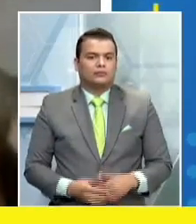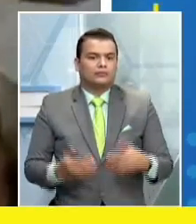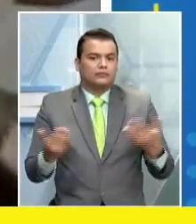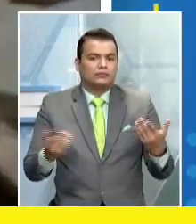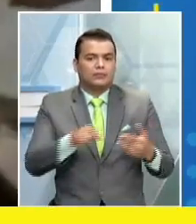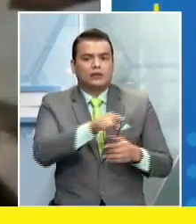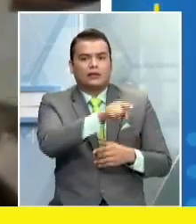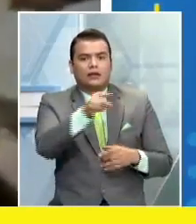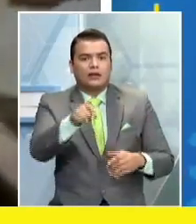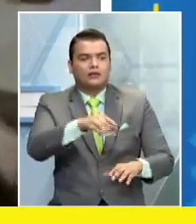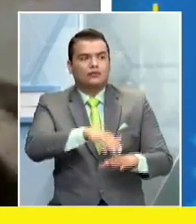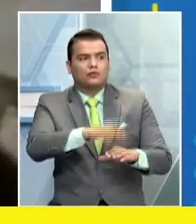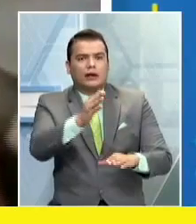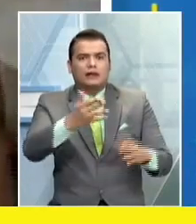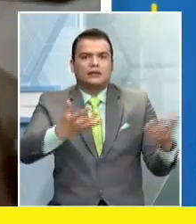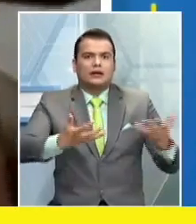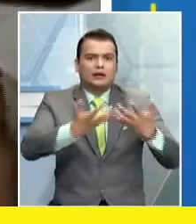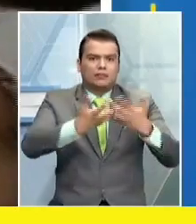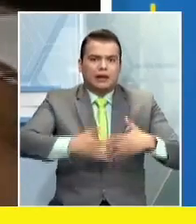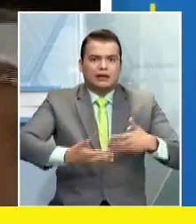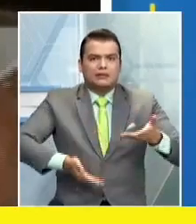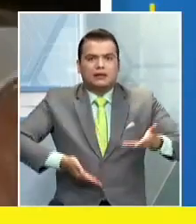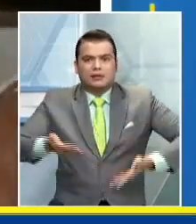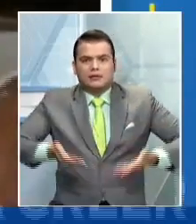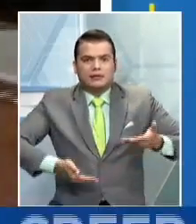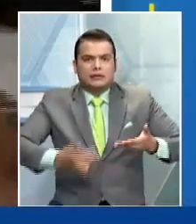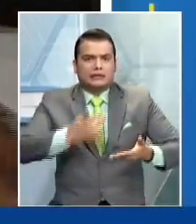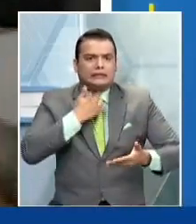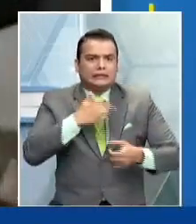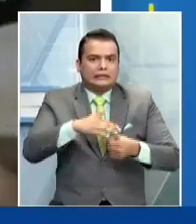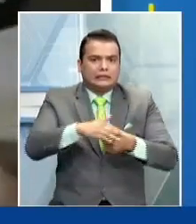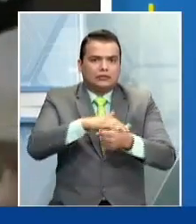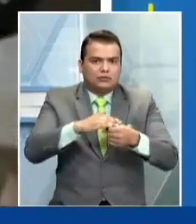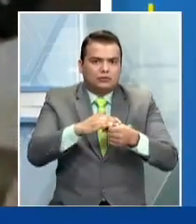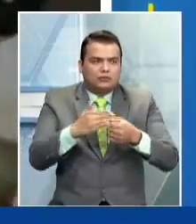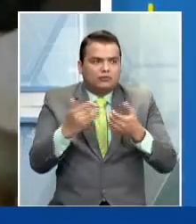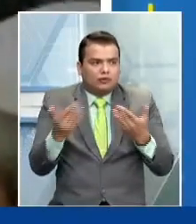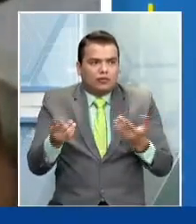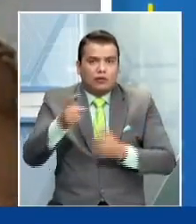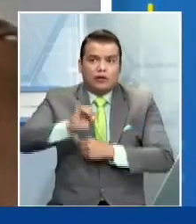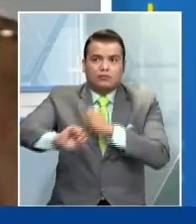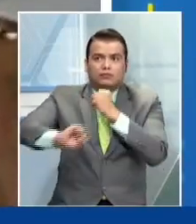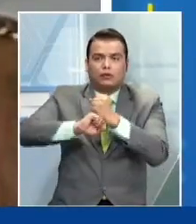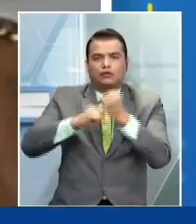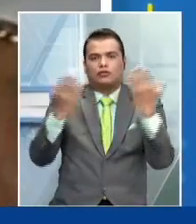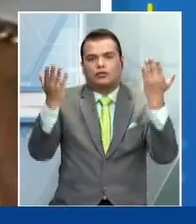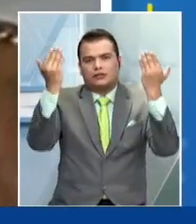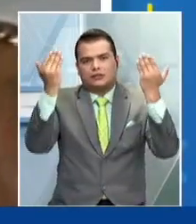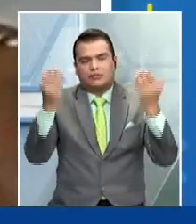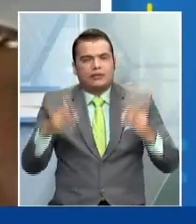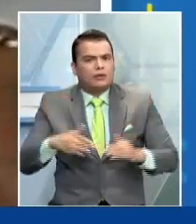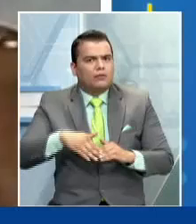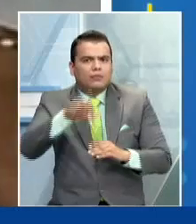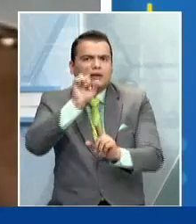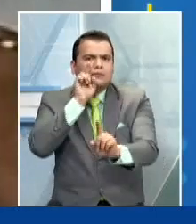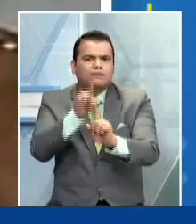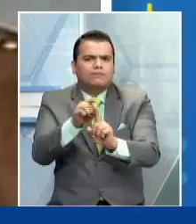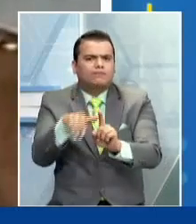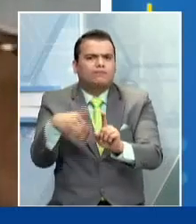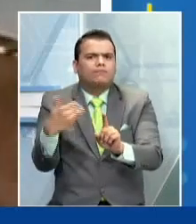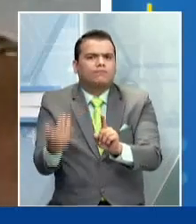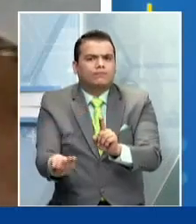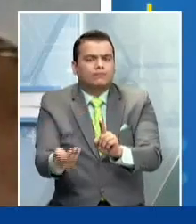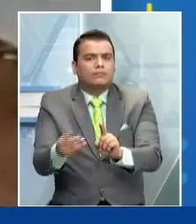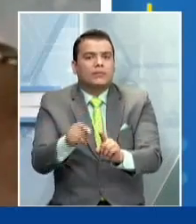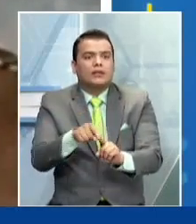muchos negocios que hoy estamos en dificultades gigantescas. Pero más que eso, lo que hay que buscar es un